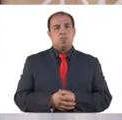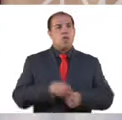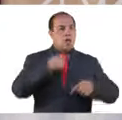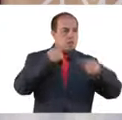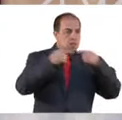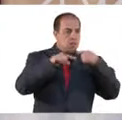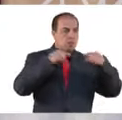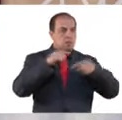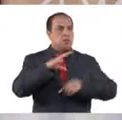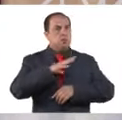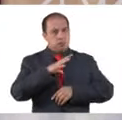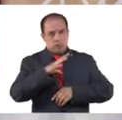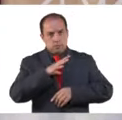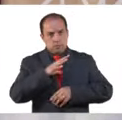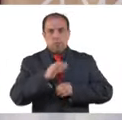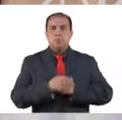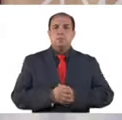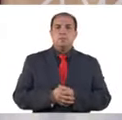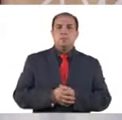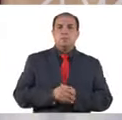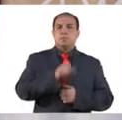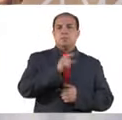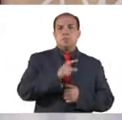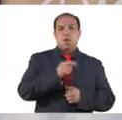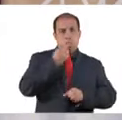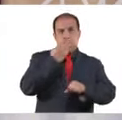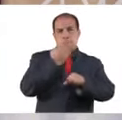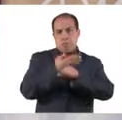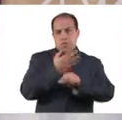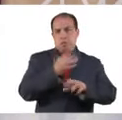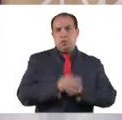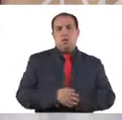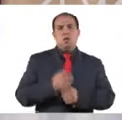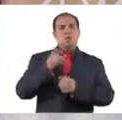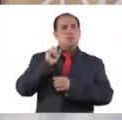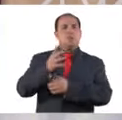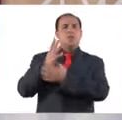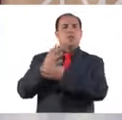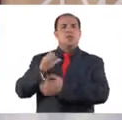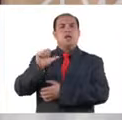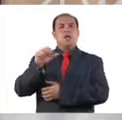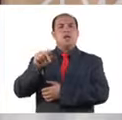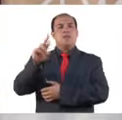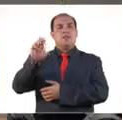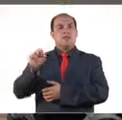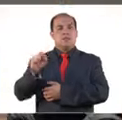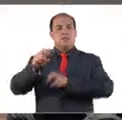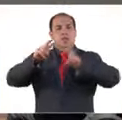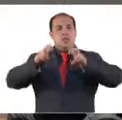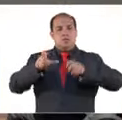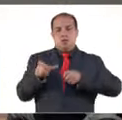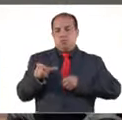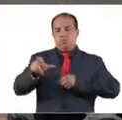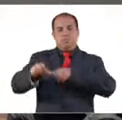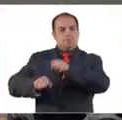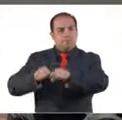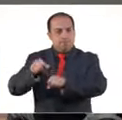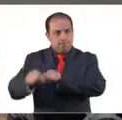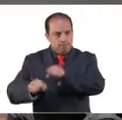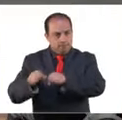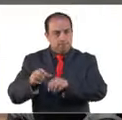diálogo y civilidad. Es lo mismo que decía Andrés en el tema de las ciclovías